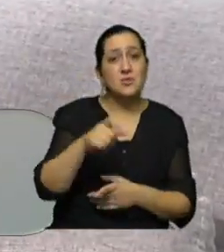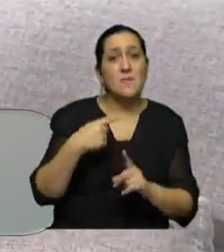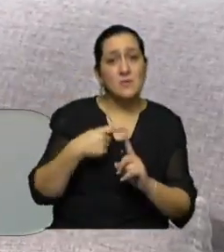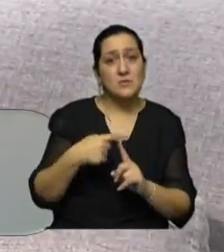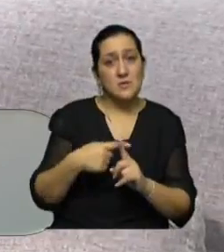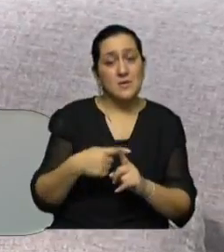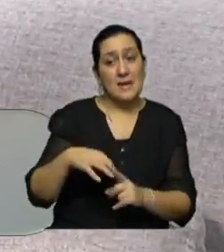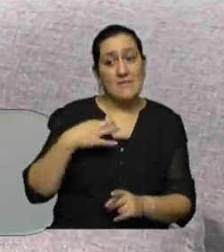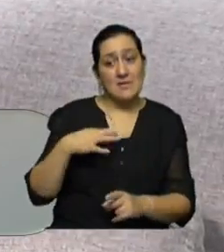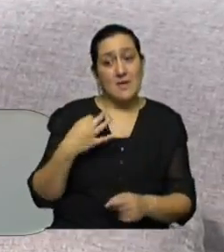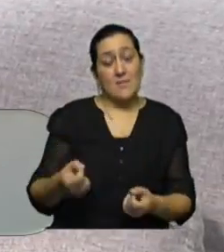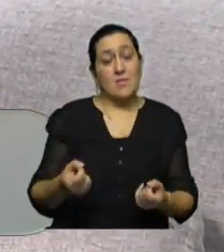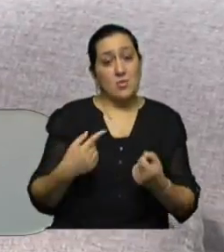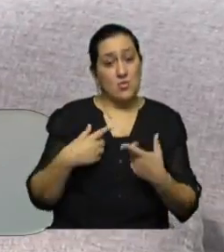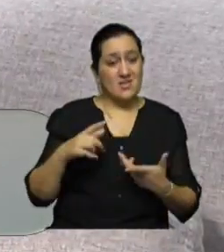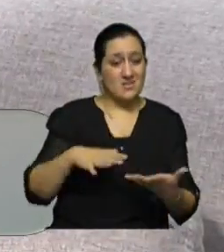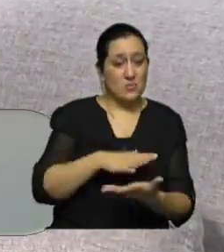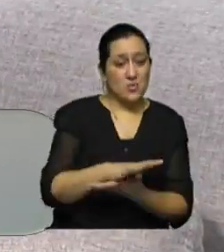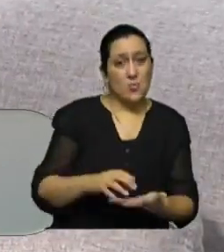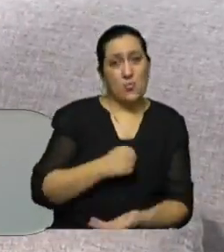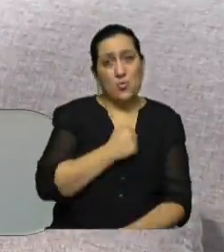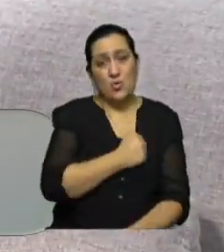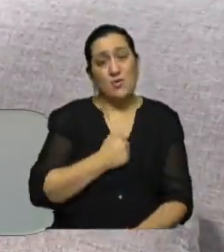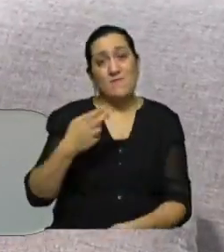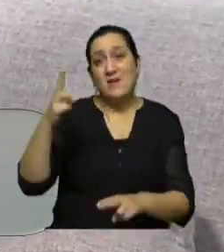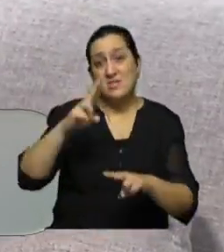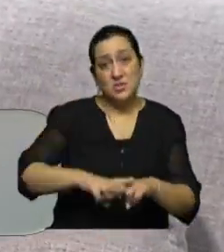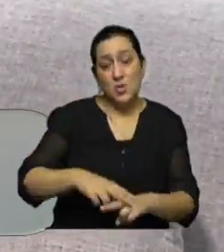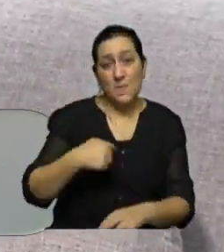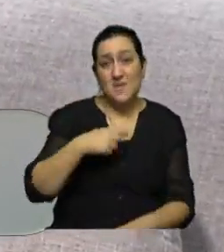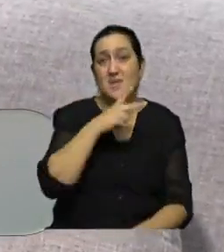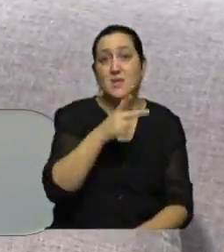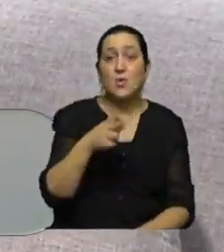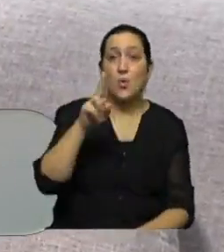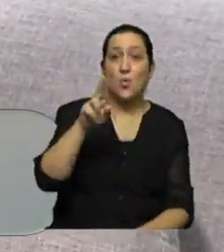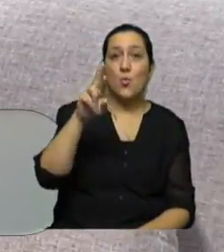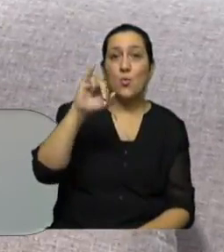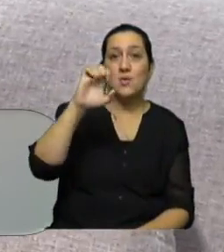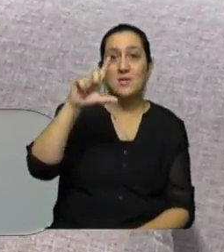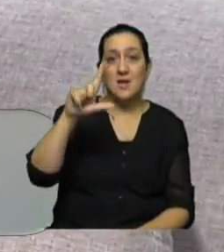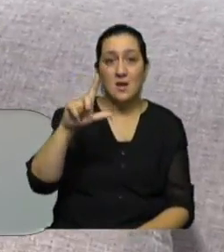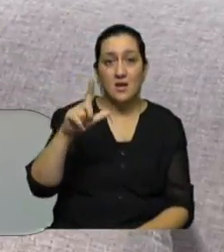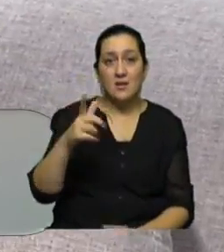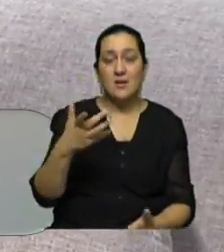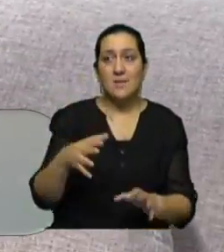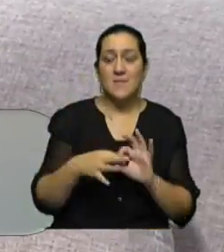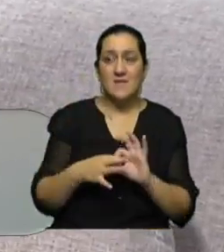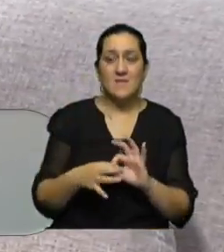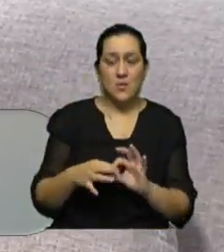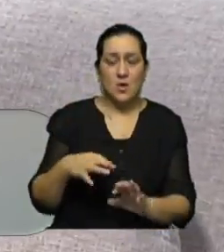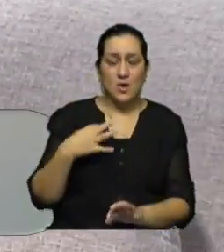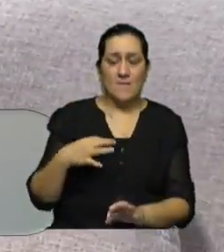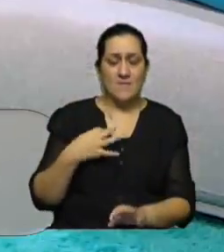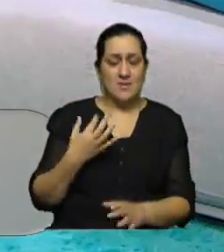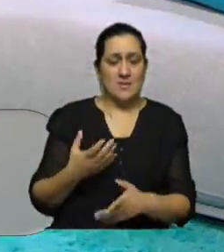puso en una situación muy dolorosa, que fue cuando falleció mi hijo Uriel. Y ahí dije, bueno, mi vínculo con la vida y con la